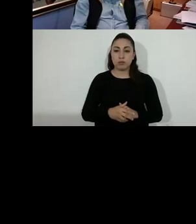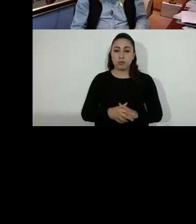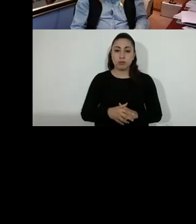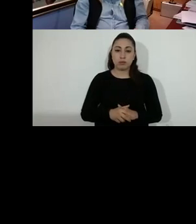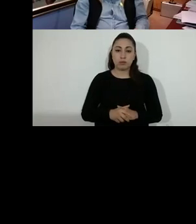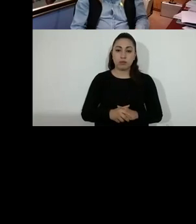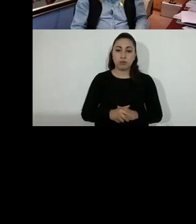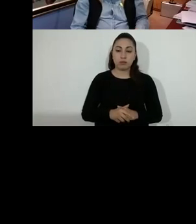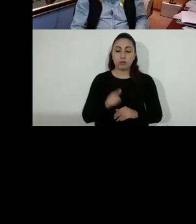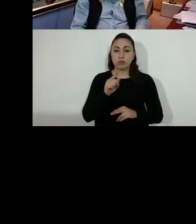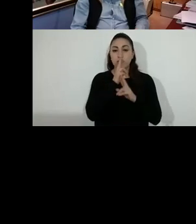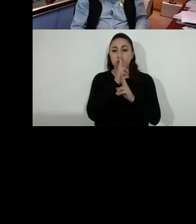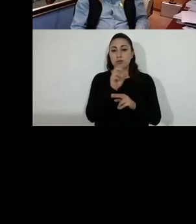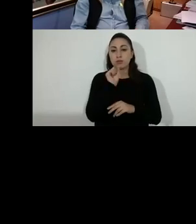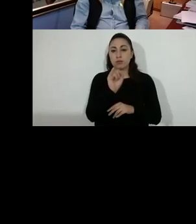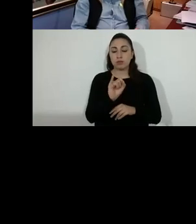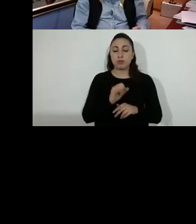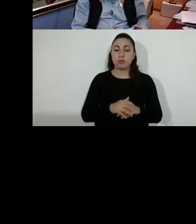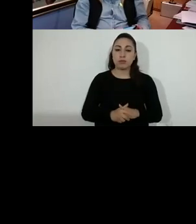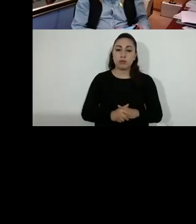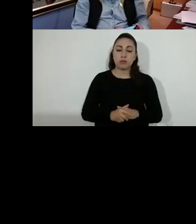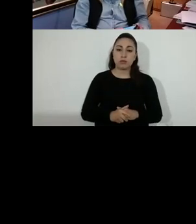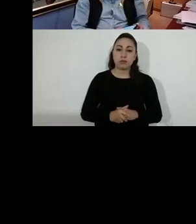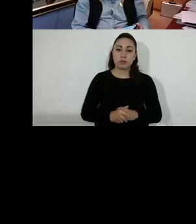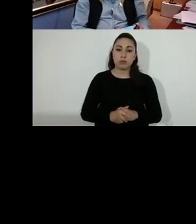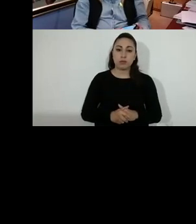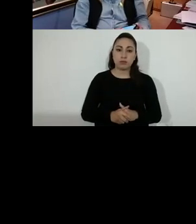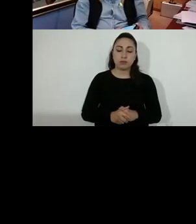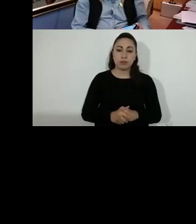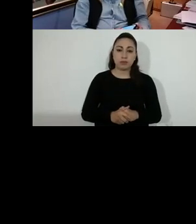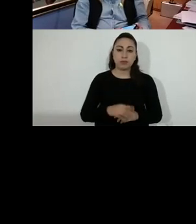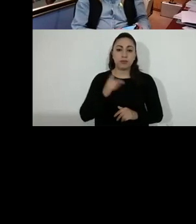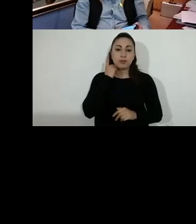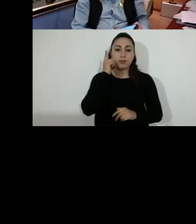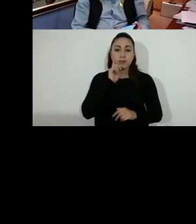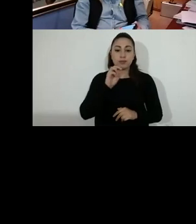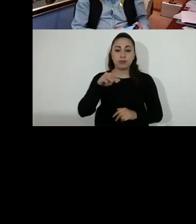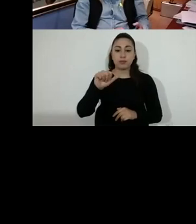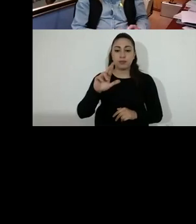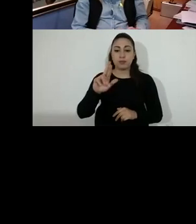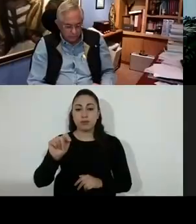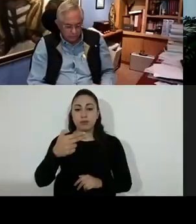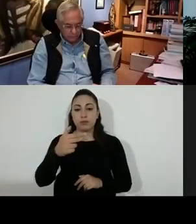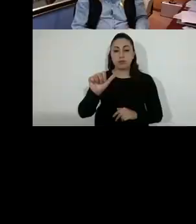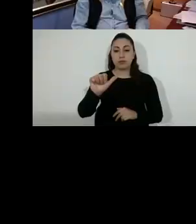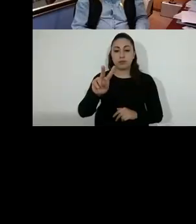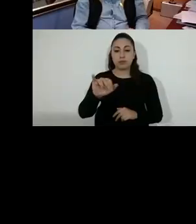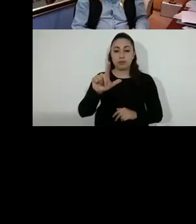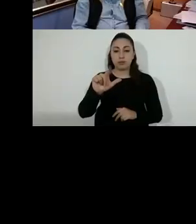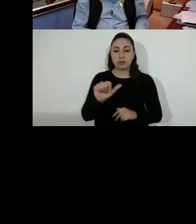José Luis Rodríguez Díaz de León, a favor, diputada. Diputada Marta Soledad Ávila Ventura.